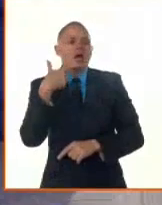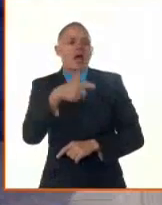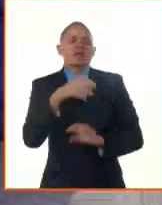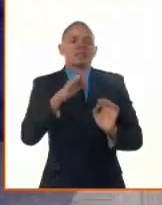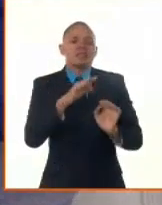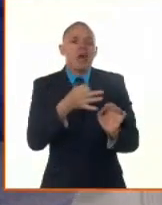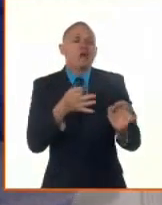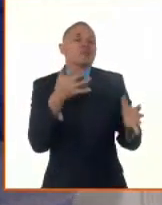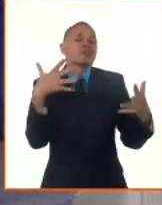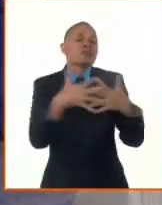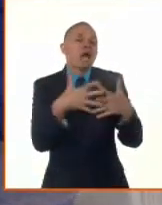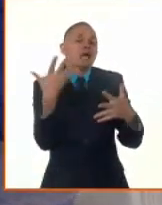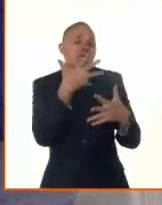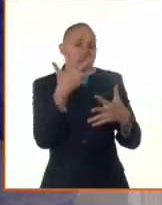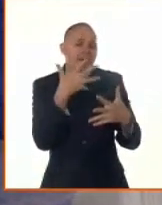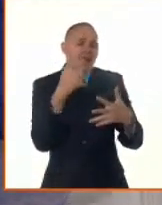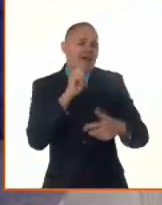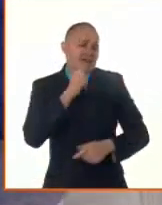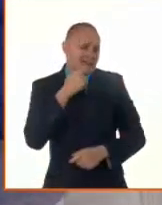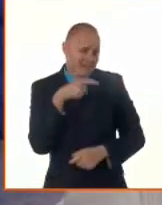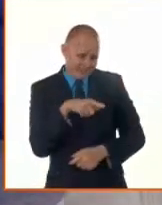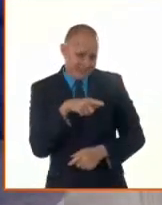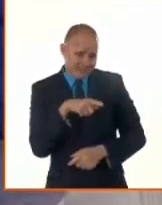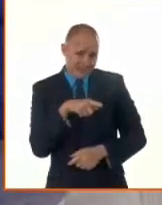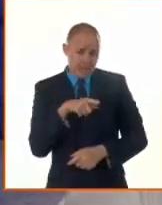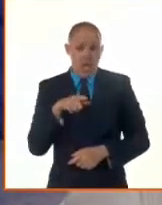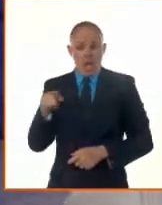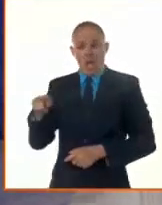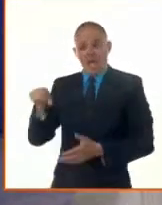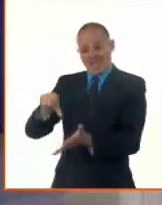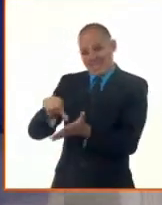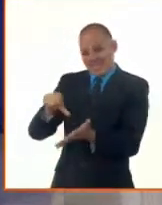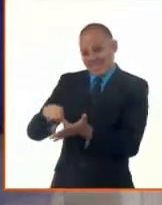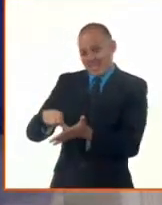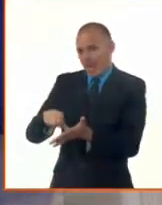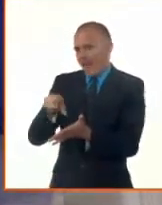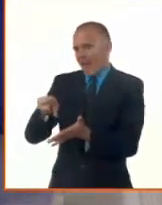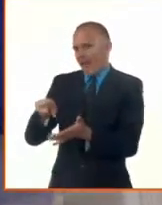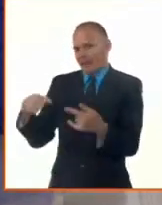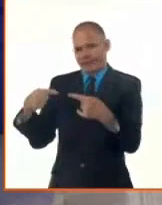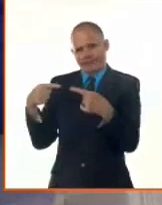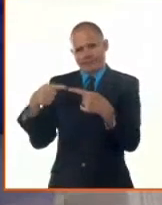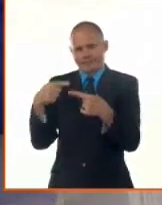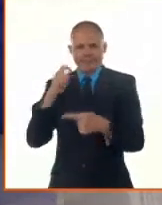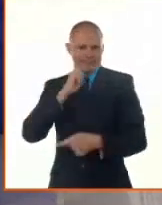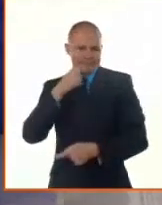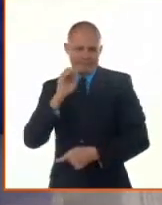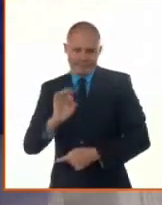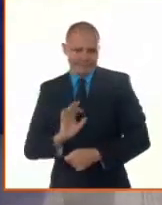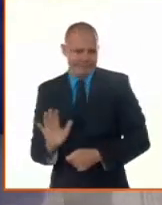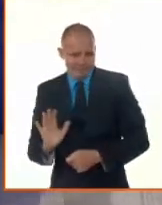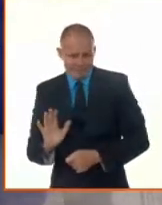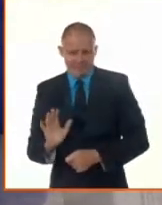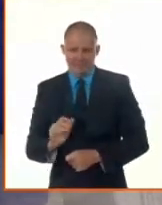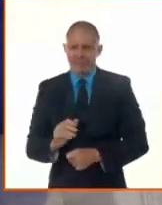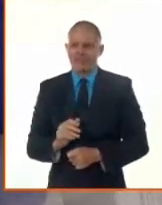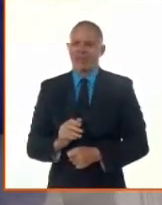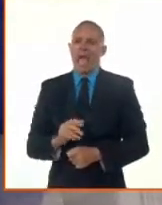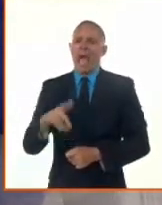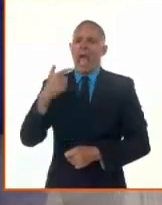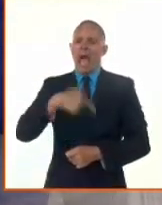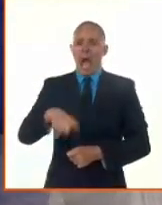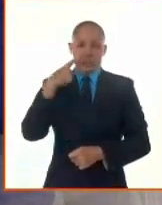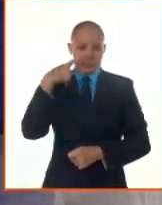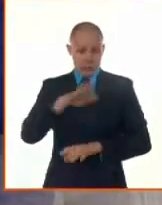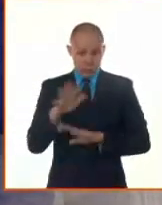de Estados Unidos Irán su gran enemigo Entonces es casi insólito la Casa Blanca bueno y